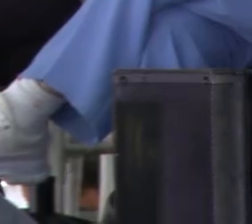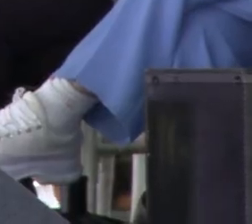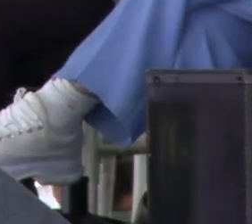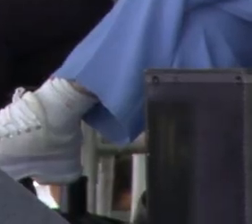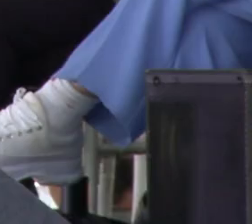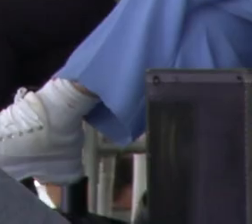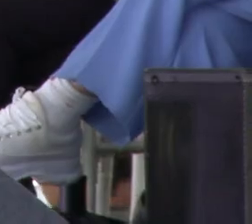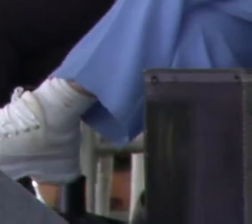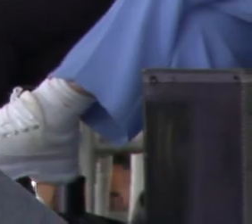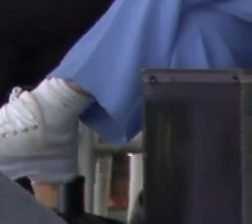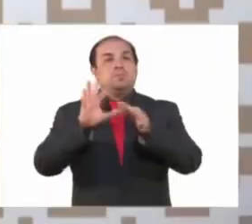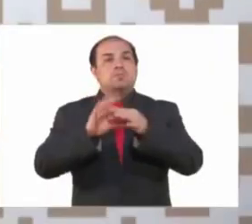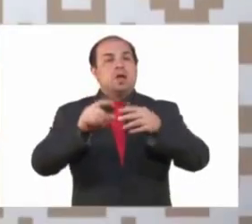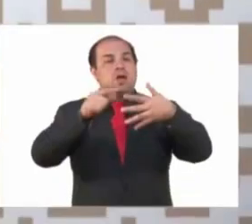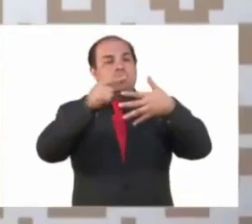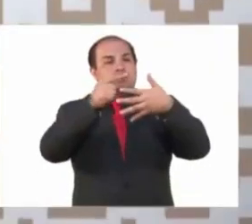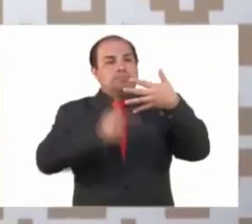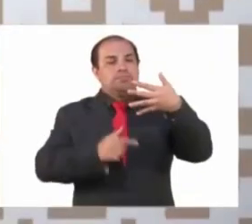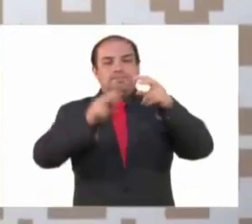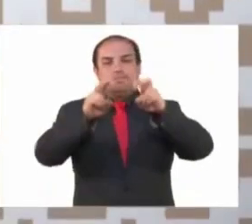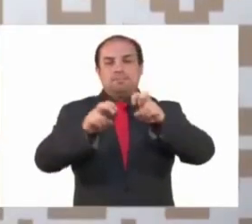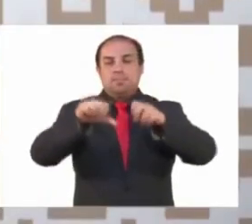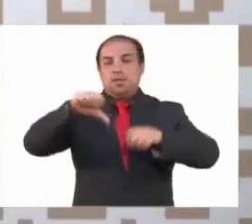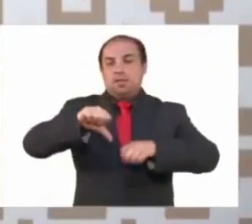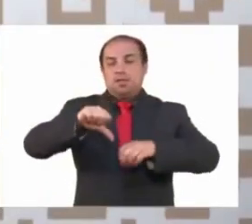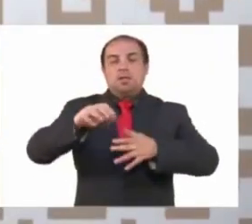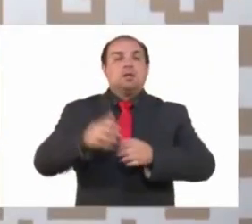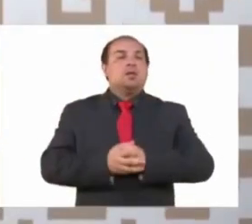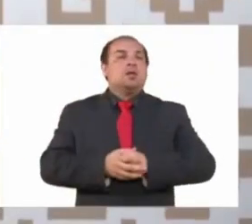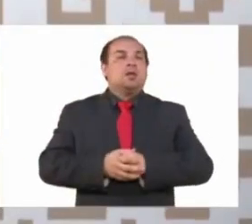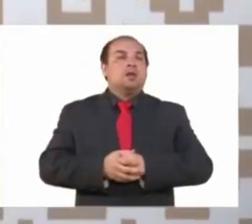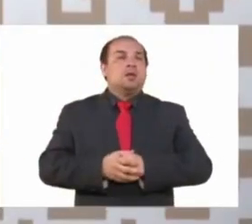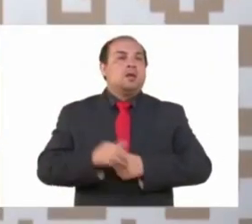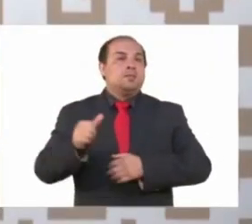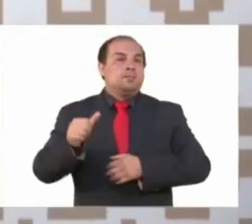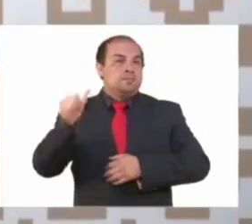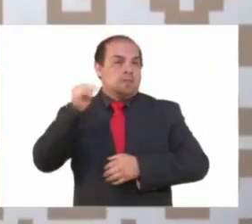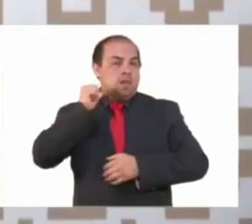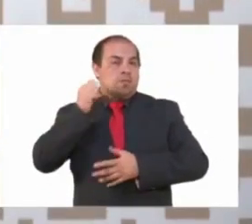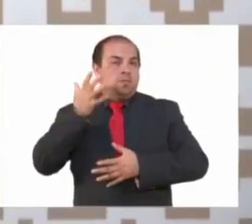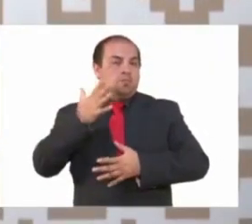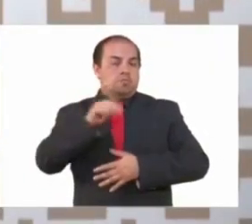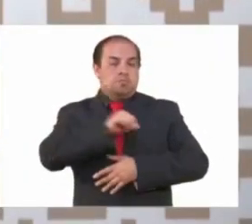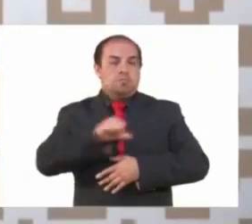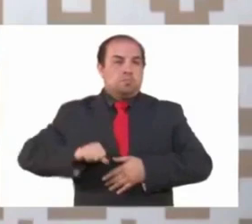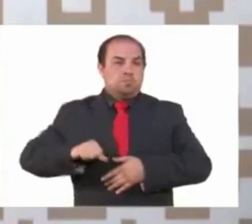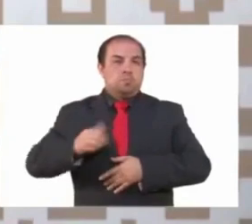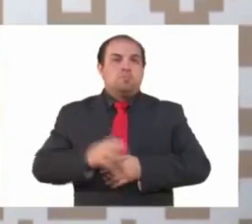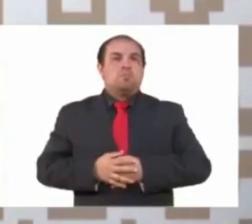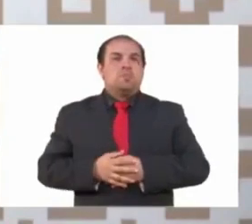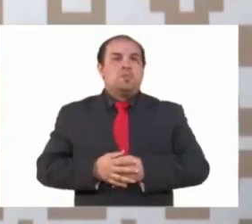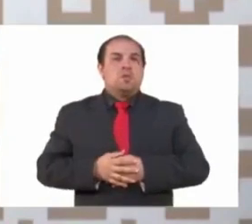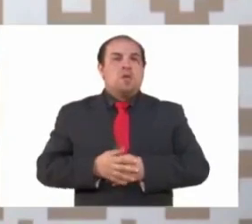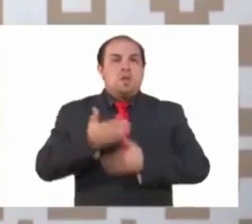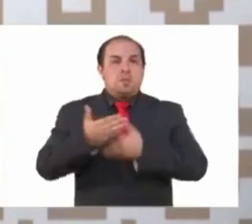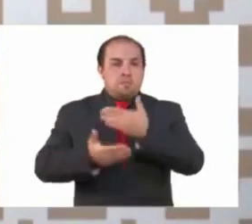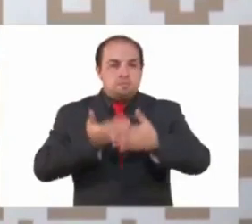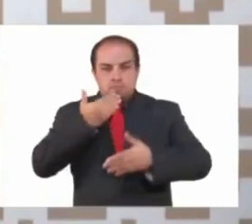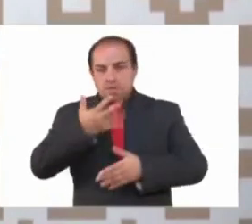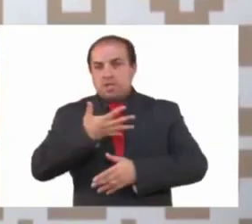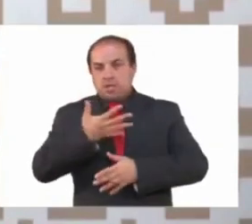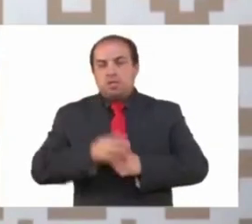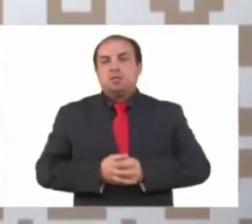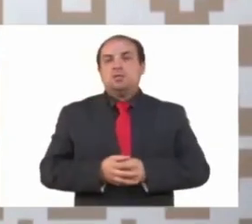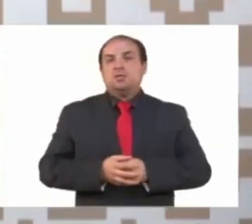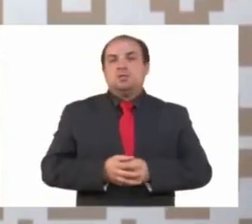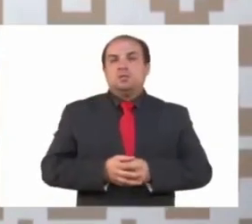incidencia delictiva. En la alcaldía de Azcapotzalco hemos tenido buenos avances, una reducción significativa